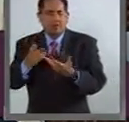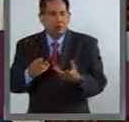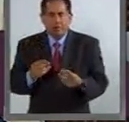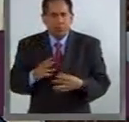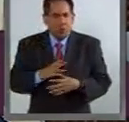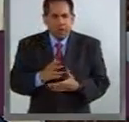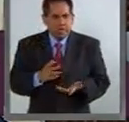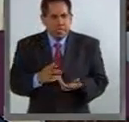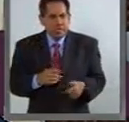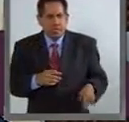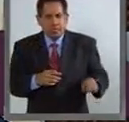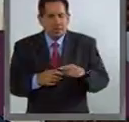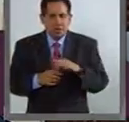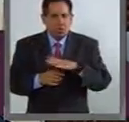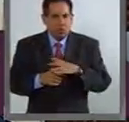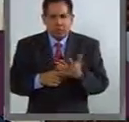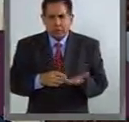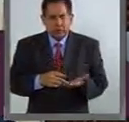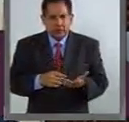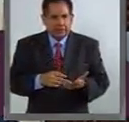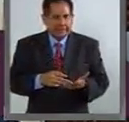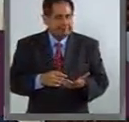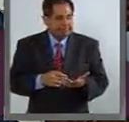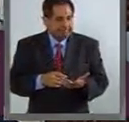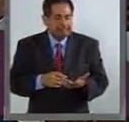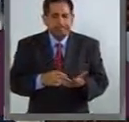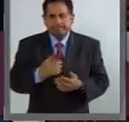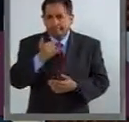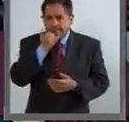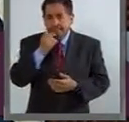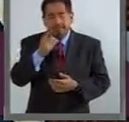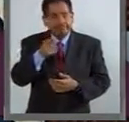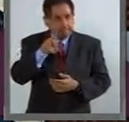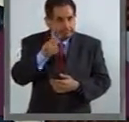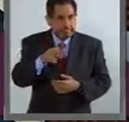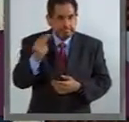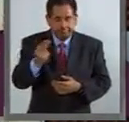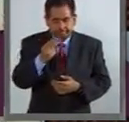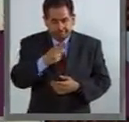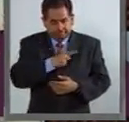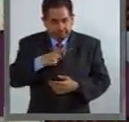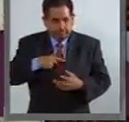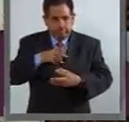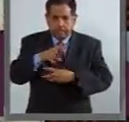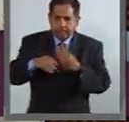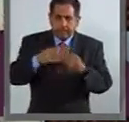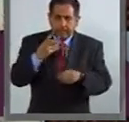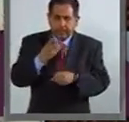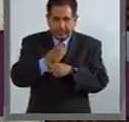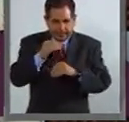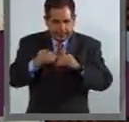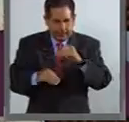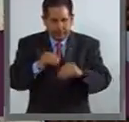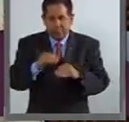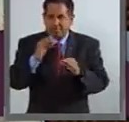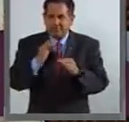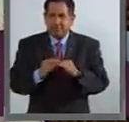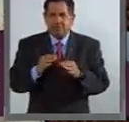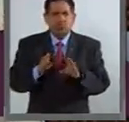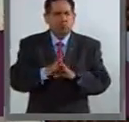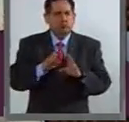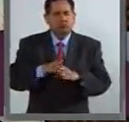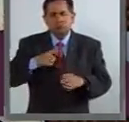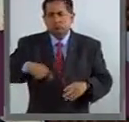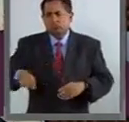Eso no suele suceder, ¿sí? Lo que tenemos que reconstruir es la legitimidad democrática con la que se toman